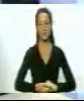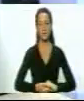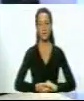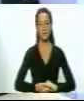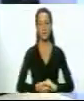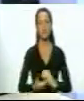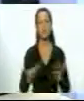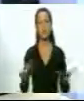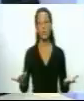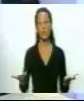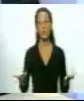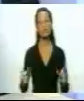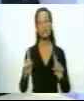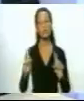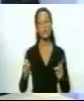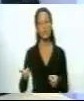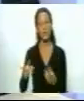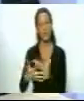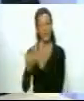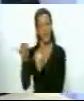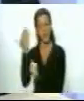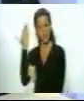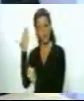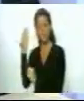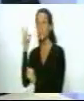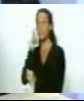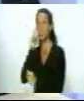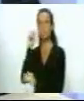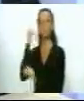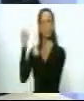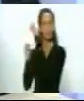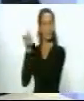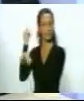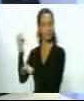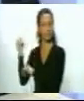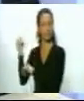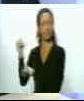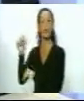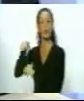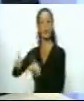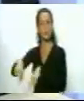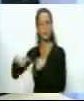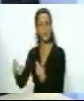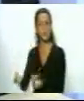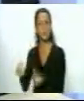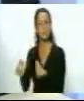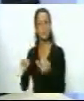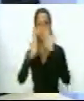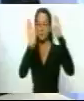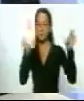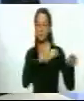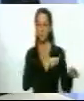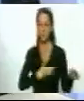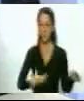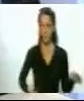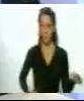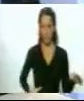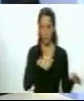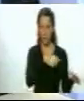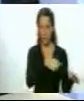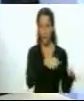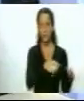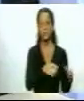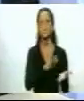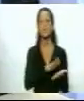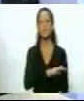Bueno, lo repasamos ayer, también en las principales noticias, el gobierno de la provincia de Santa Fe ha convocado sus gremios a paritarias para